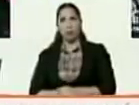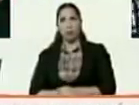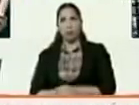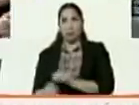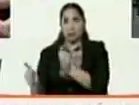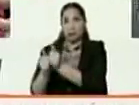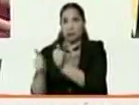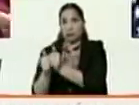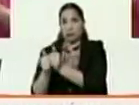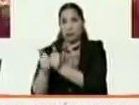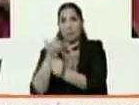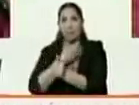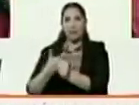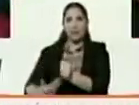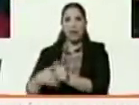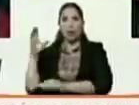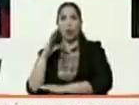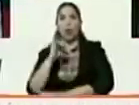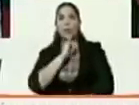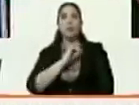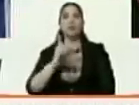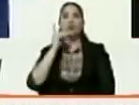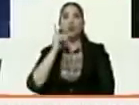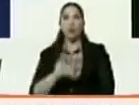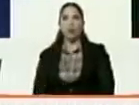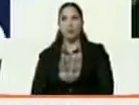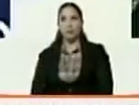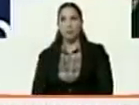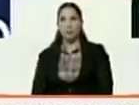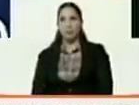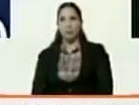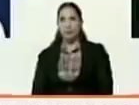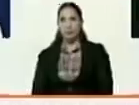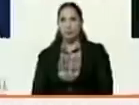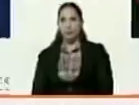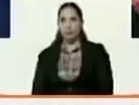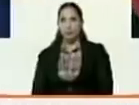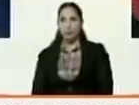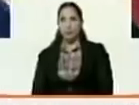lado de Colombia, el subpresidente colombiano.